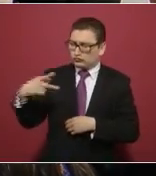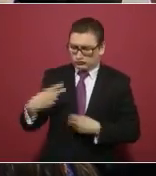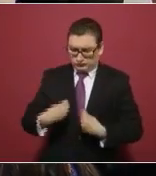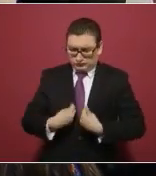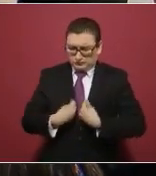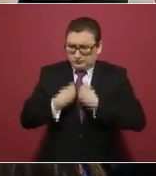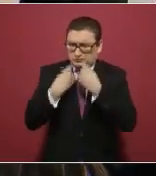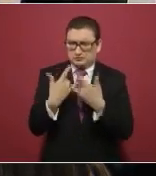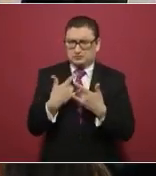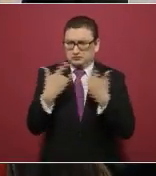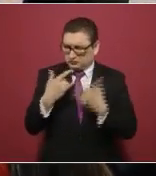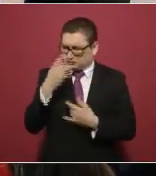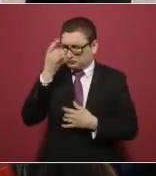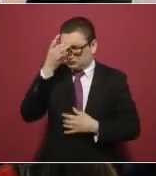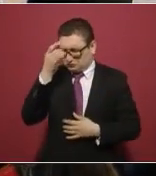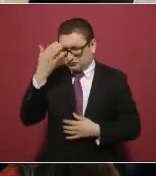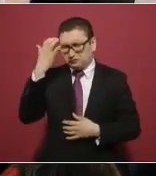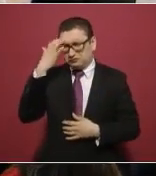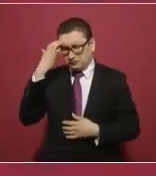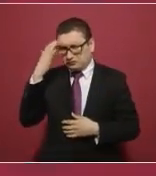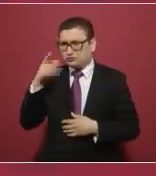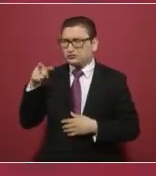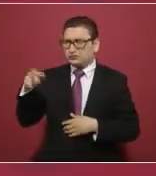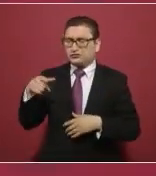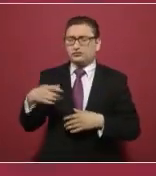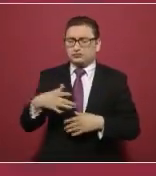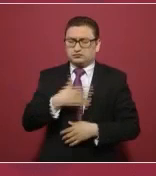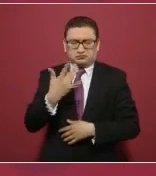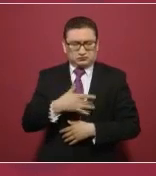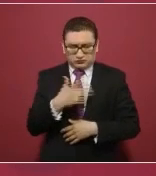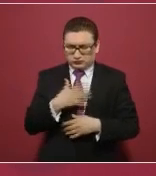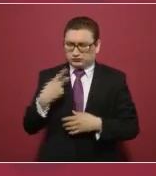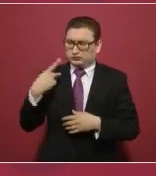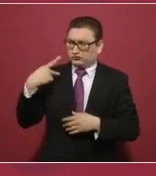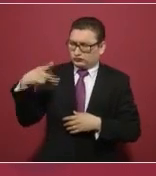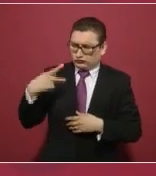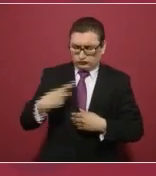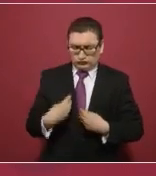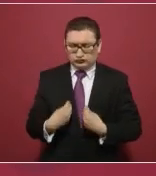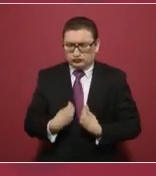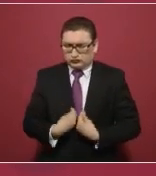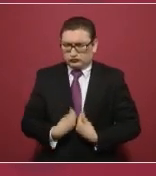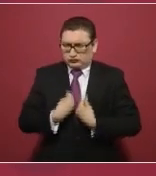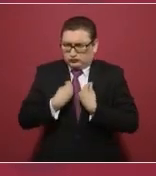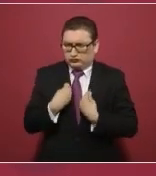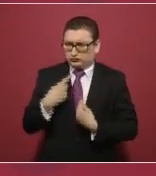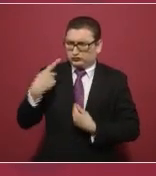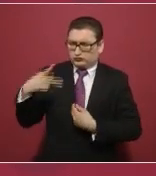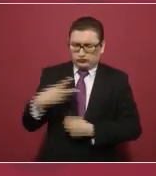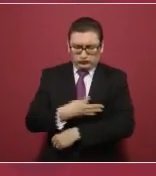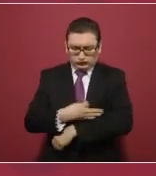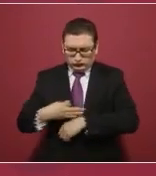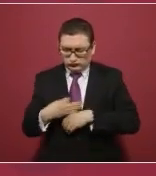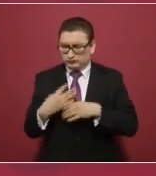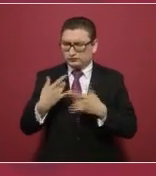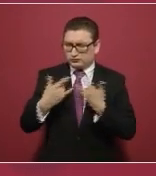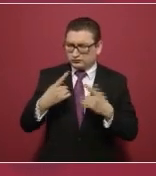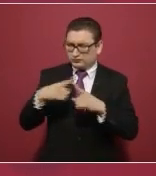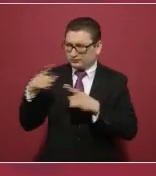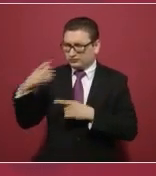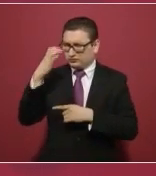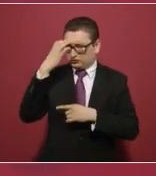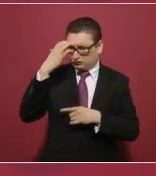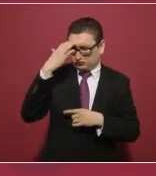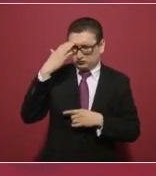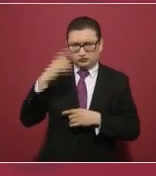y sensibilidad, la difícil historia familiar y personal de su juventud, sus conocimientos y su